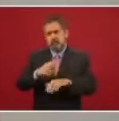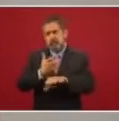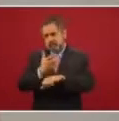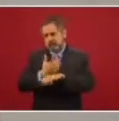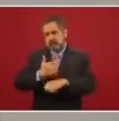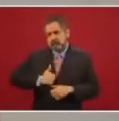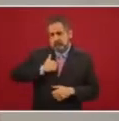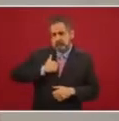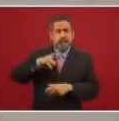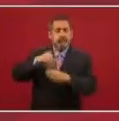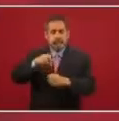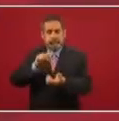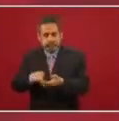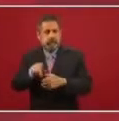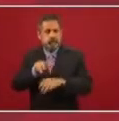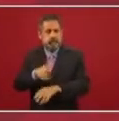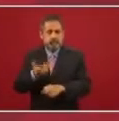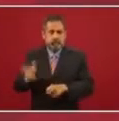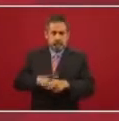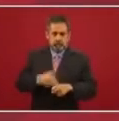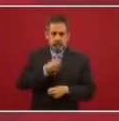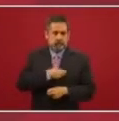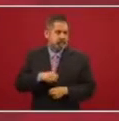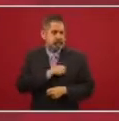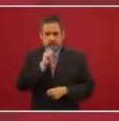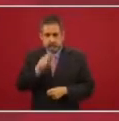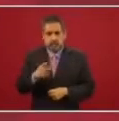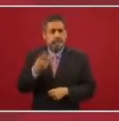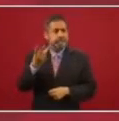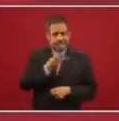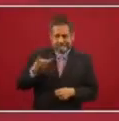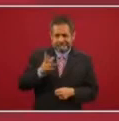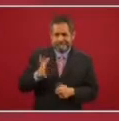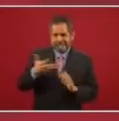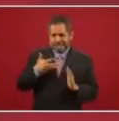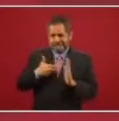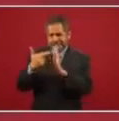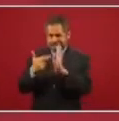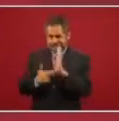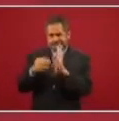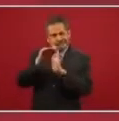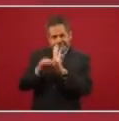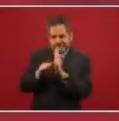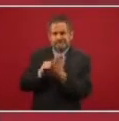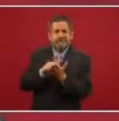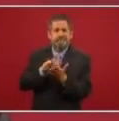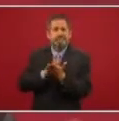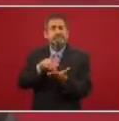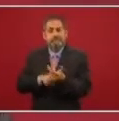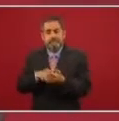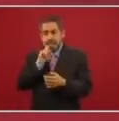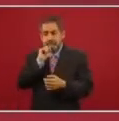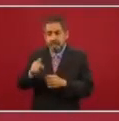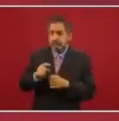incluido el sanitario en salud pública existen mecanismos formales y además en ningún caso hasta